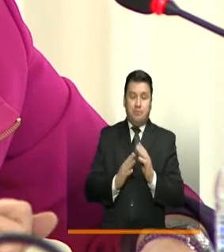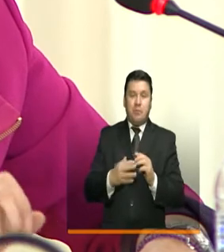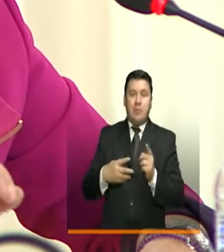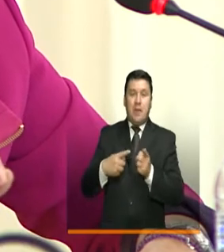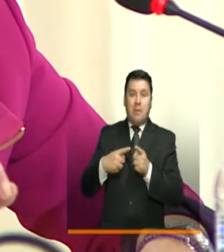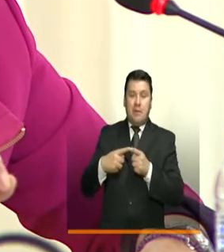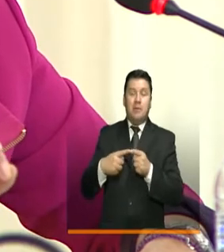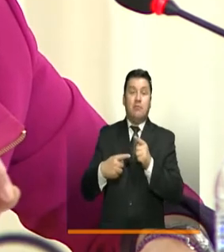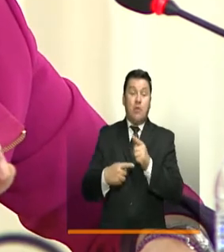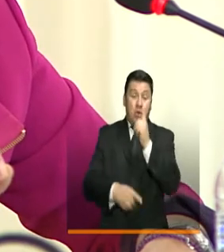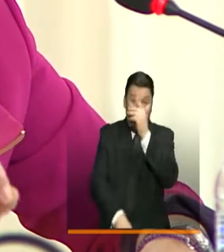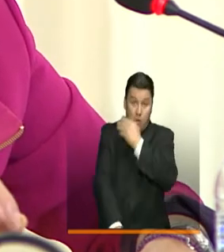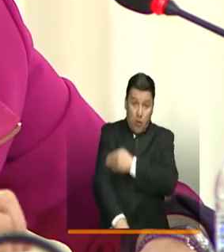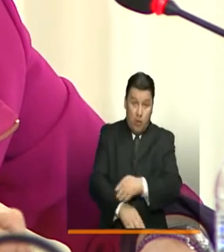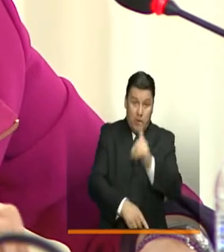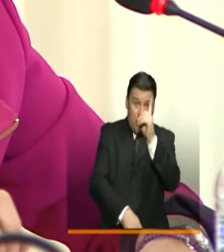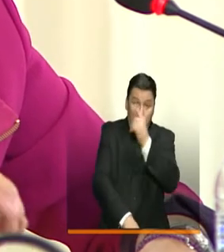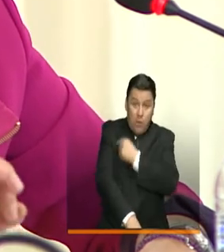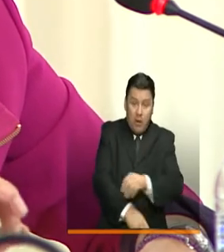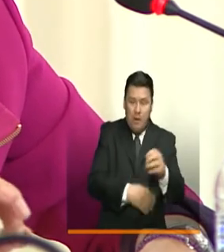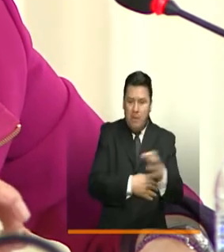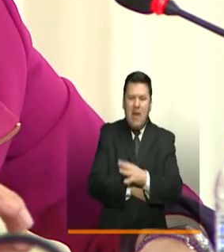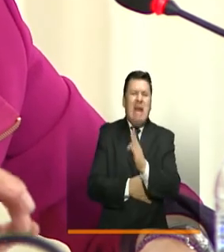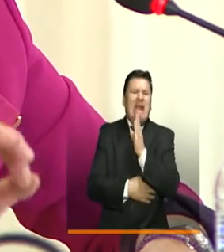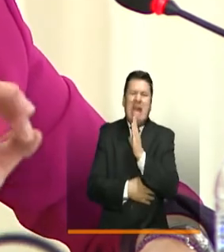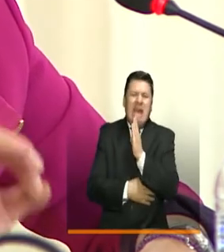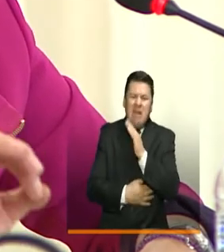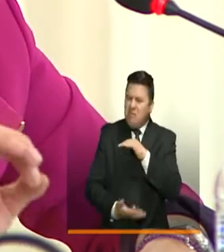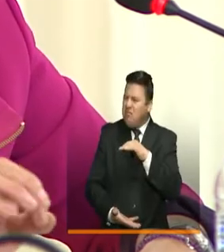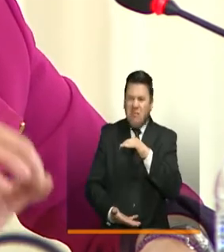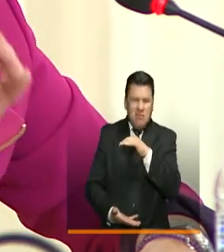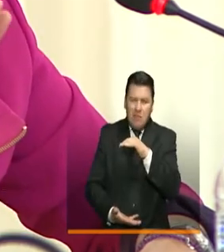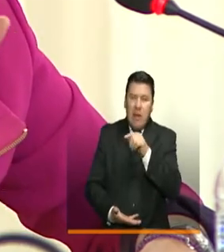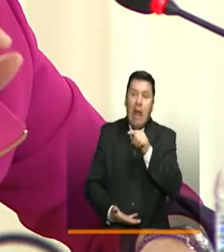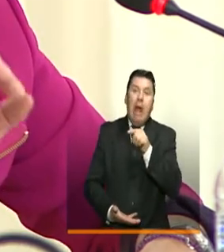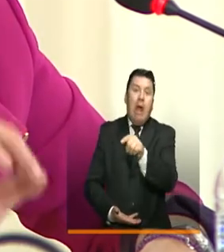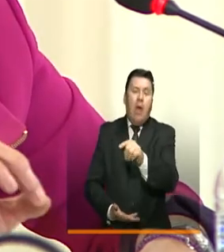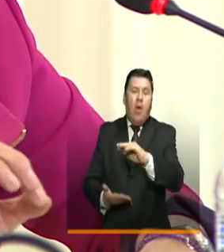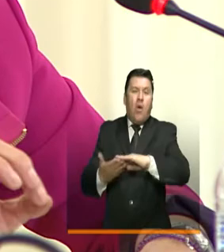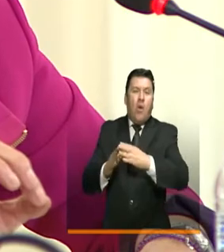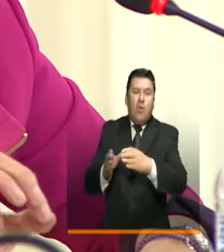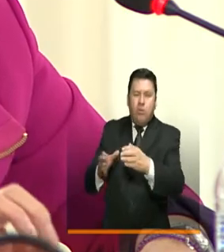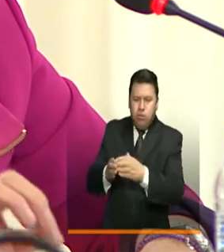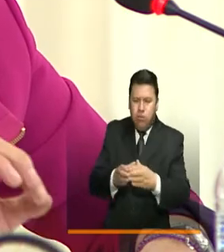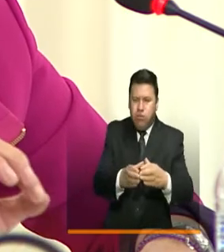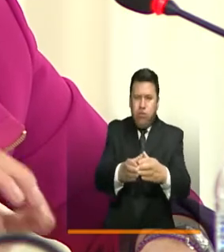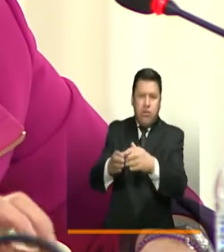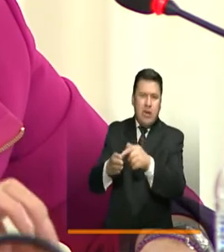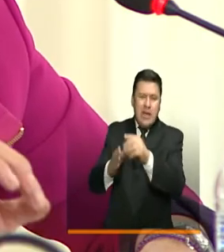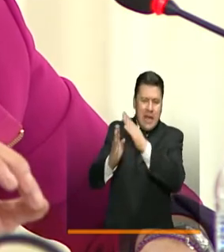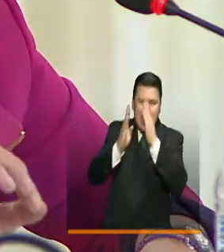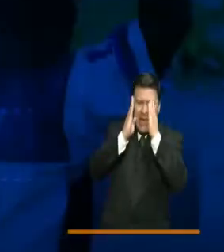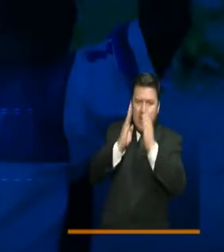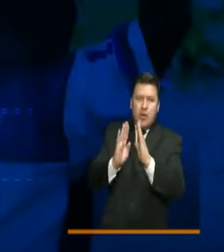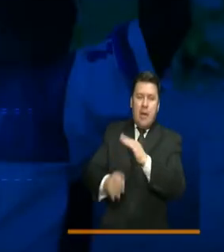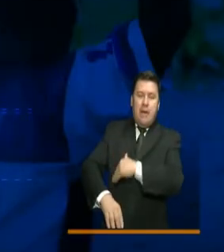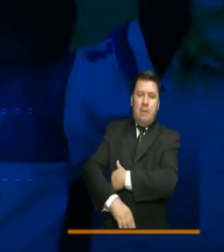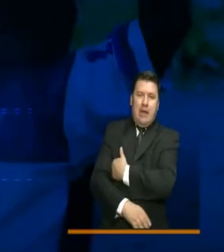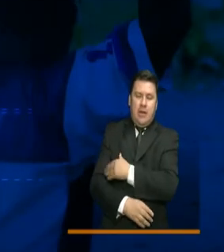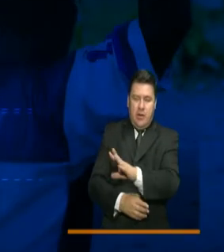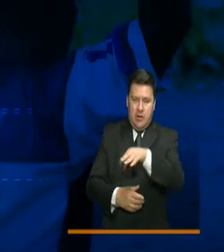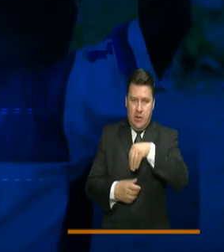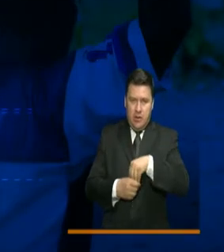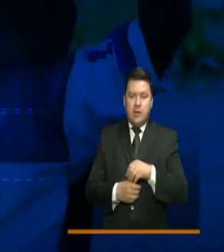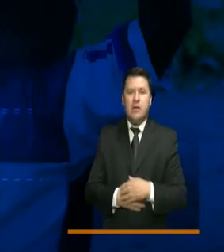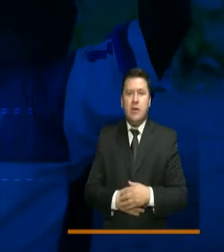primera, 1 millón de mercados. ¿Para quiénes? Para las poblaciones objeto de atención del Ministerio del